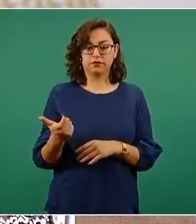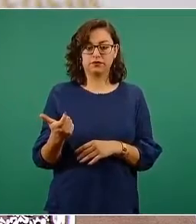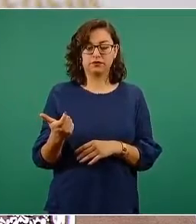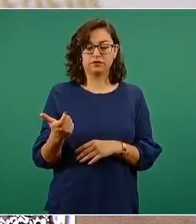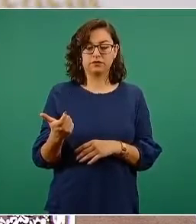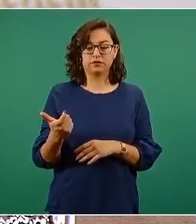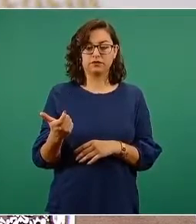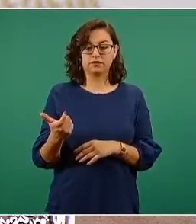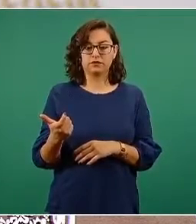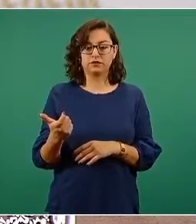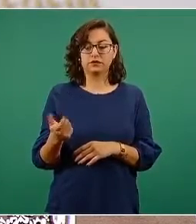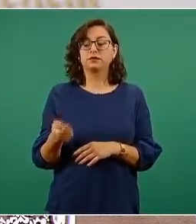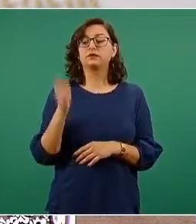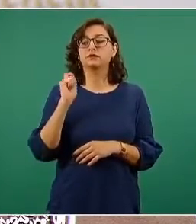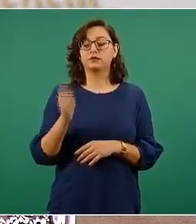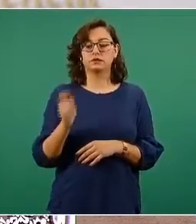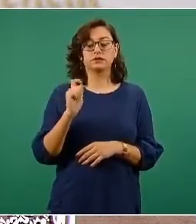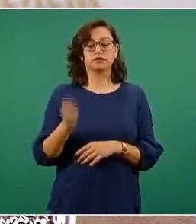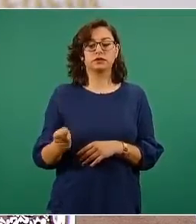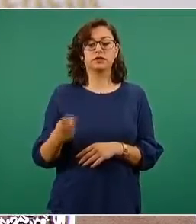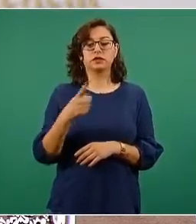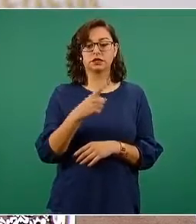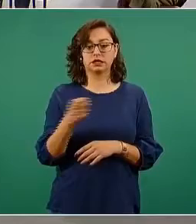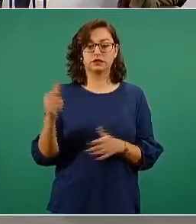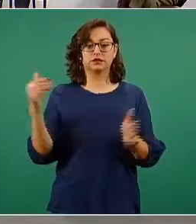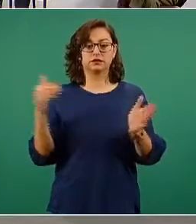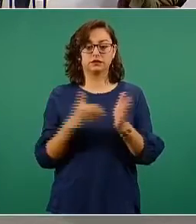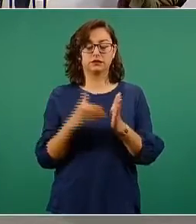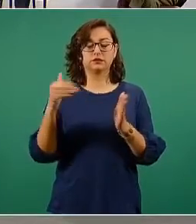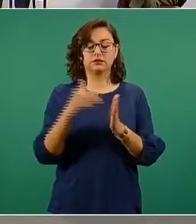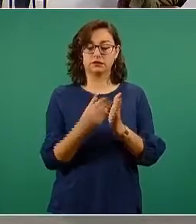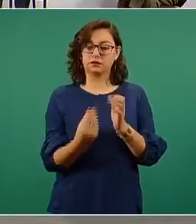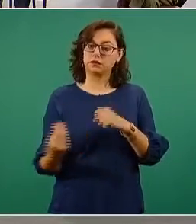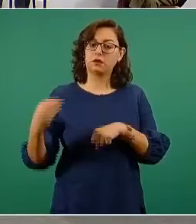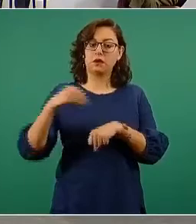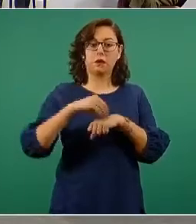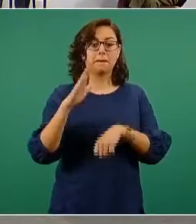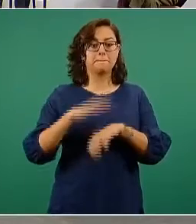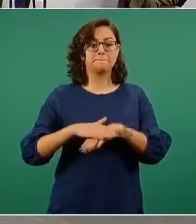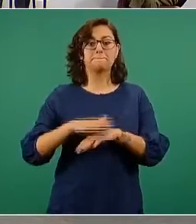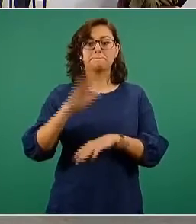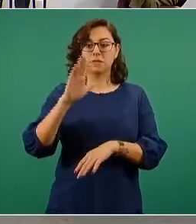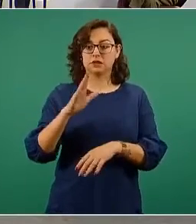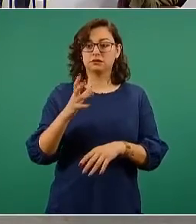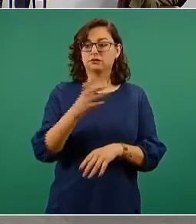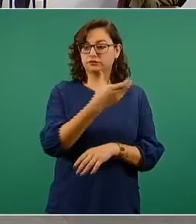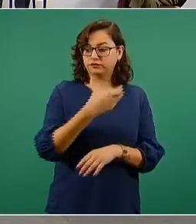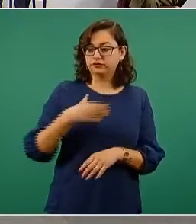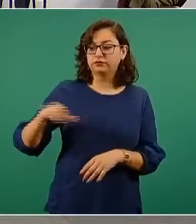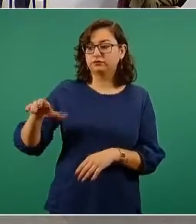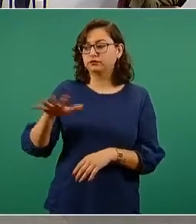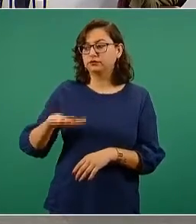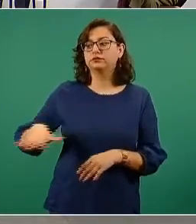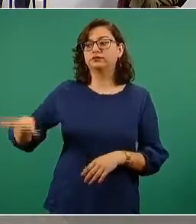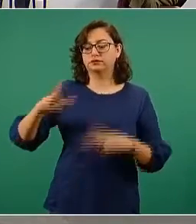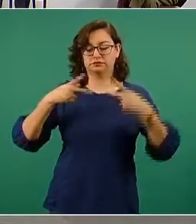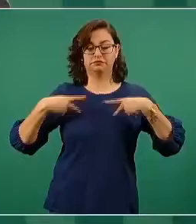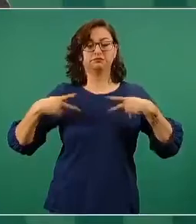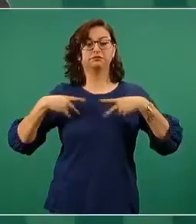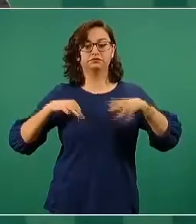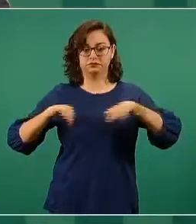decir, 100,000 millones de pesos más de reparto de utilidades para los